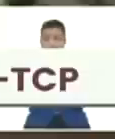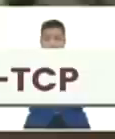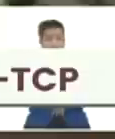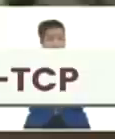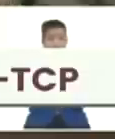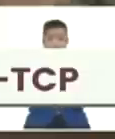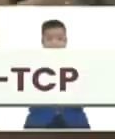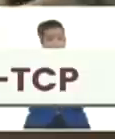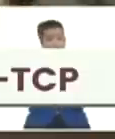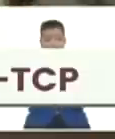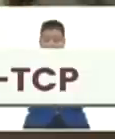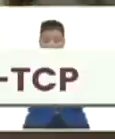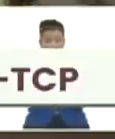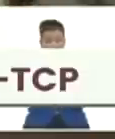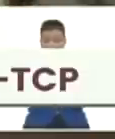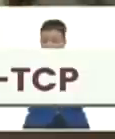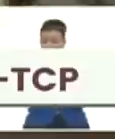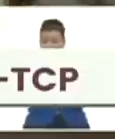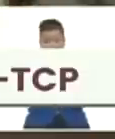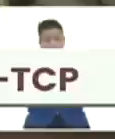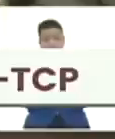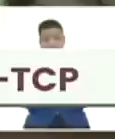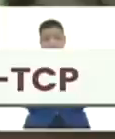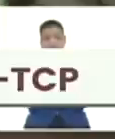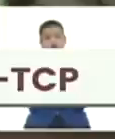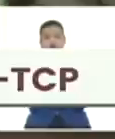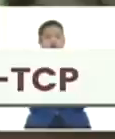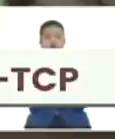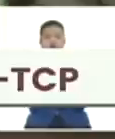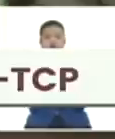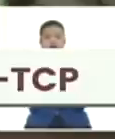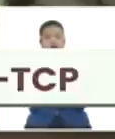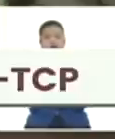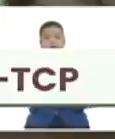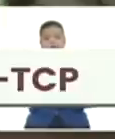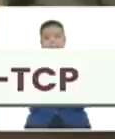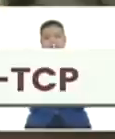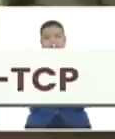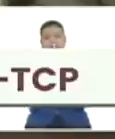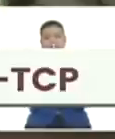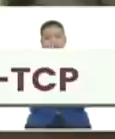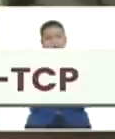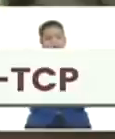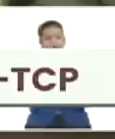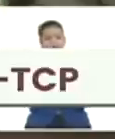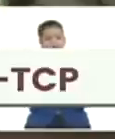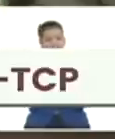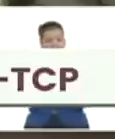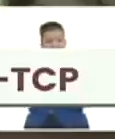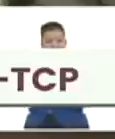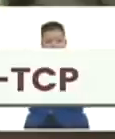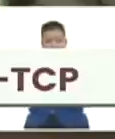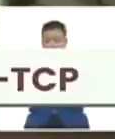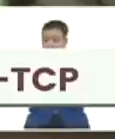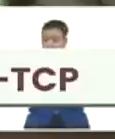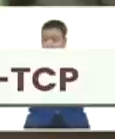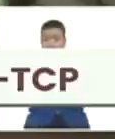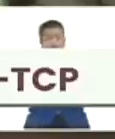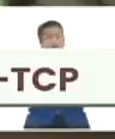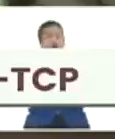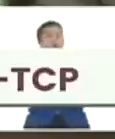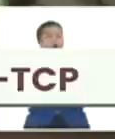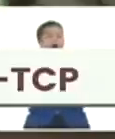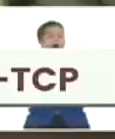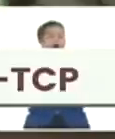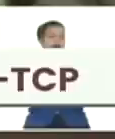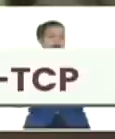hablar. We can't use arms. No podemos utilizar armas. To speak and speak with lo único que tenemos es la palabra clara.